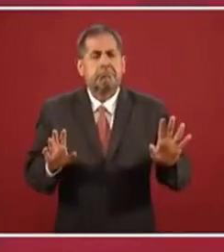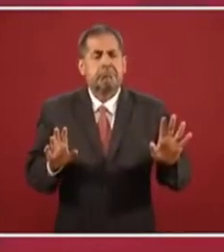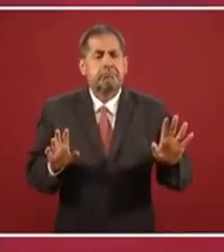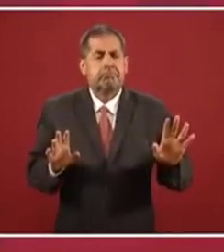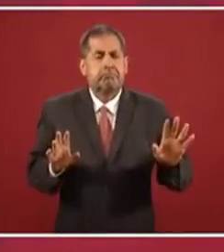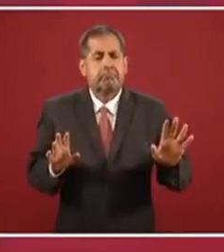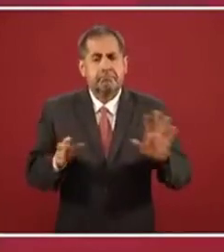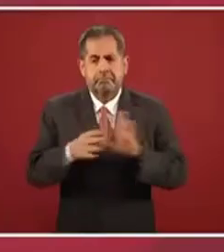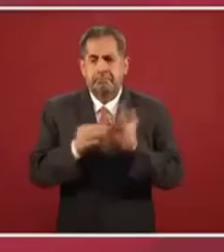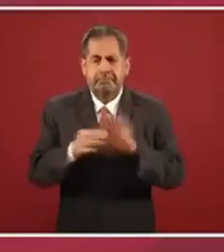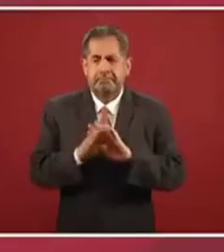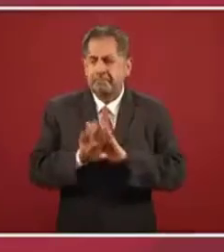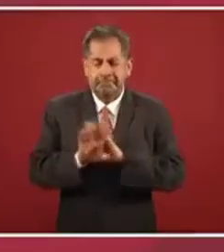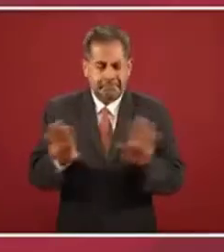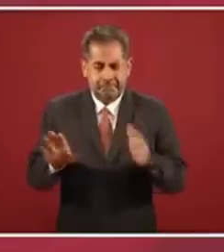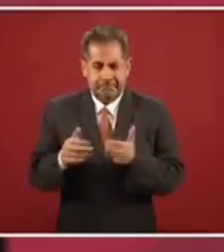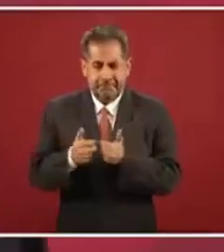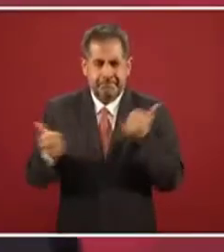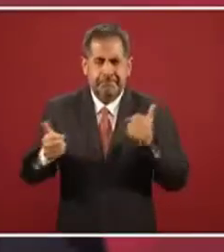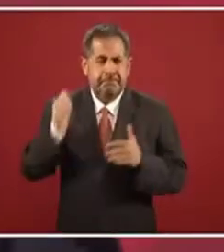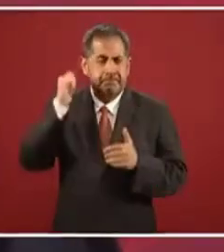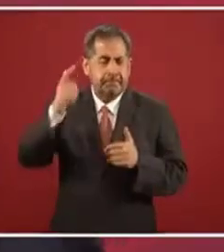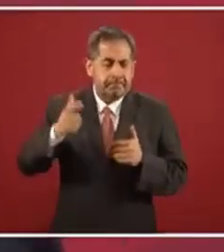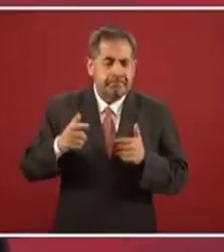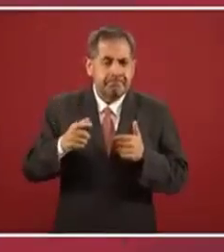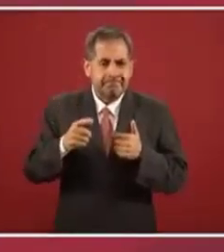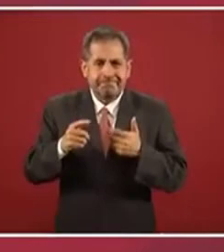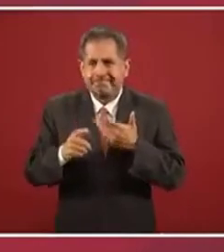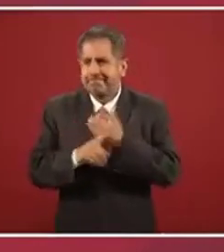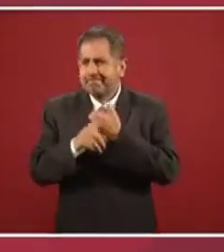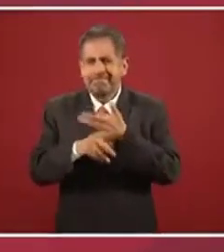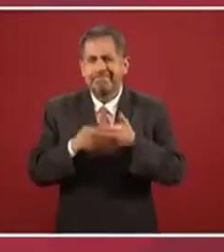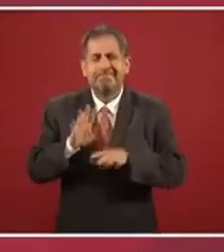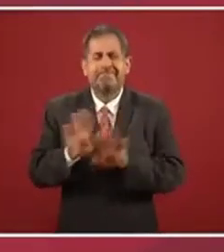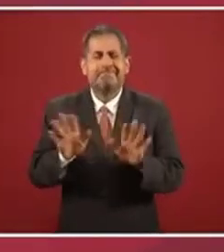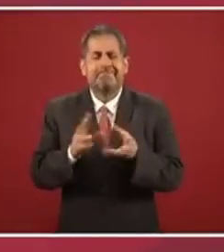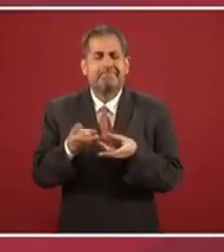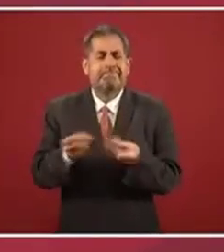y que se aleje cualquier tentación de